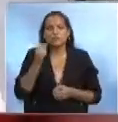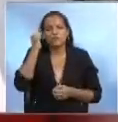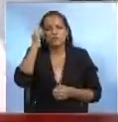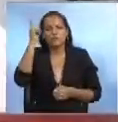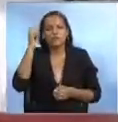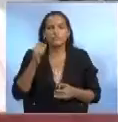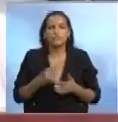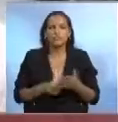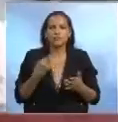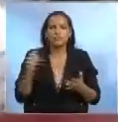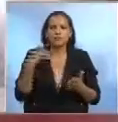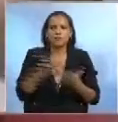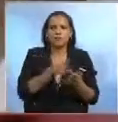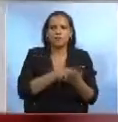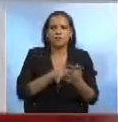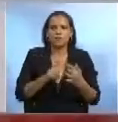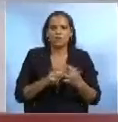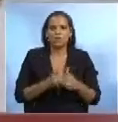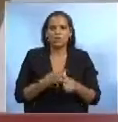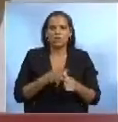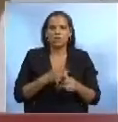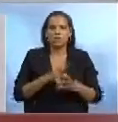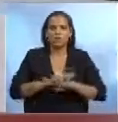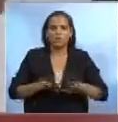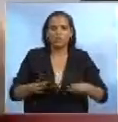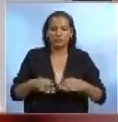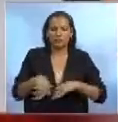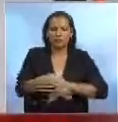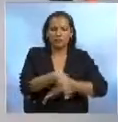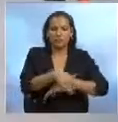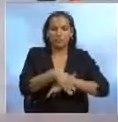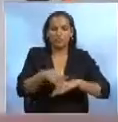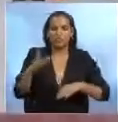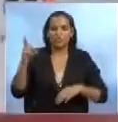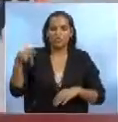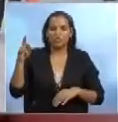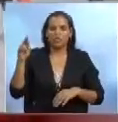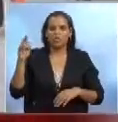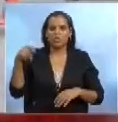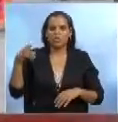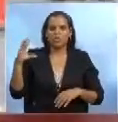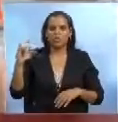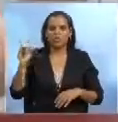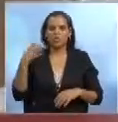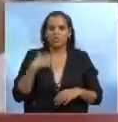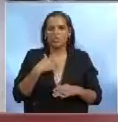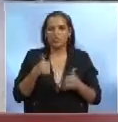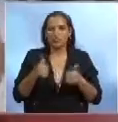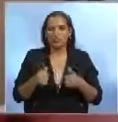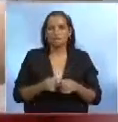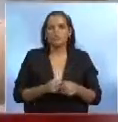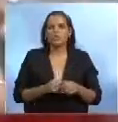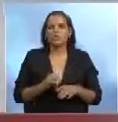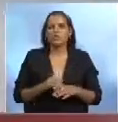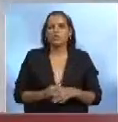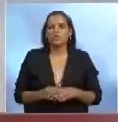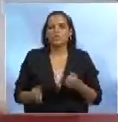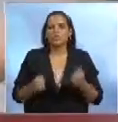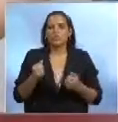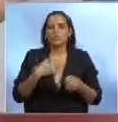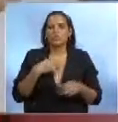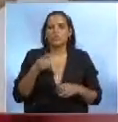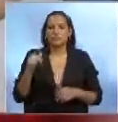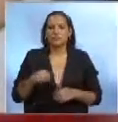yo pienso que debe ser planificado. Primero deberían haber terminado la calle de acá de La Propicia, que esté bien habilitada para rodar por ahí, circular por